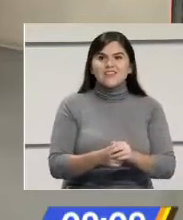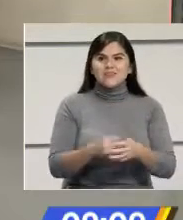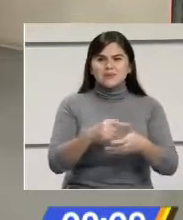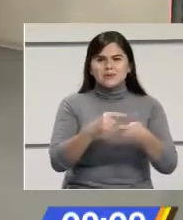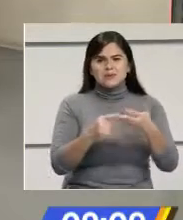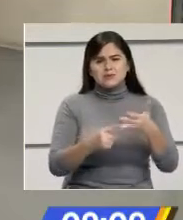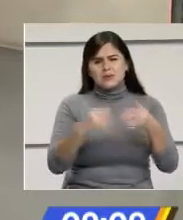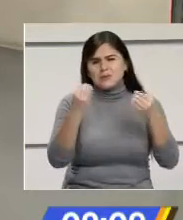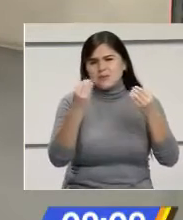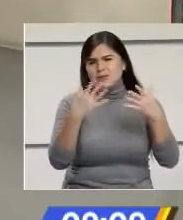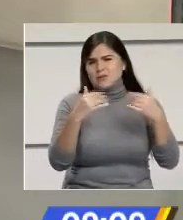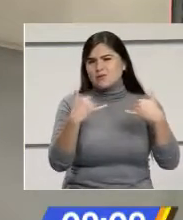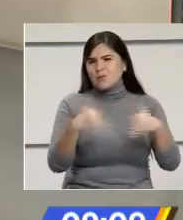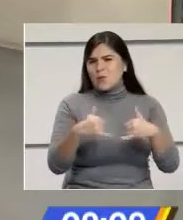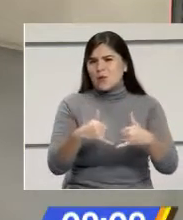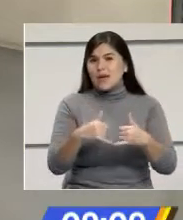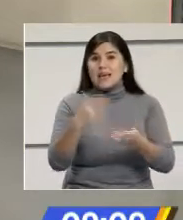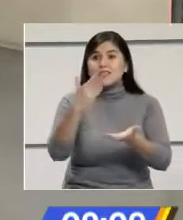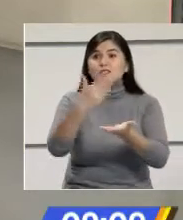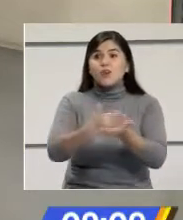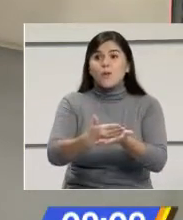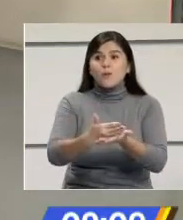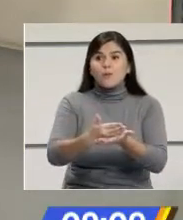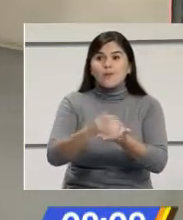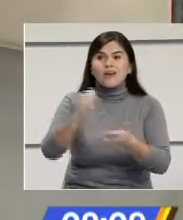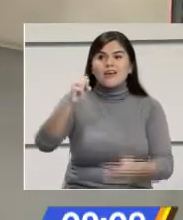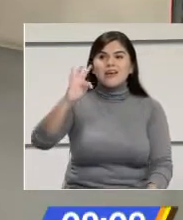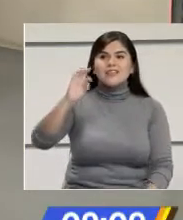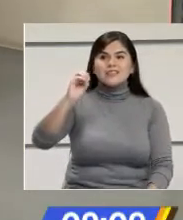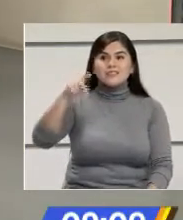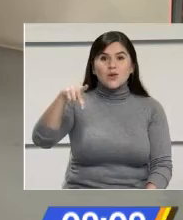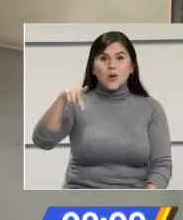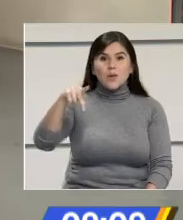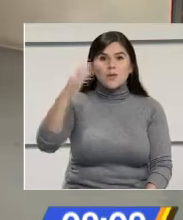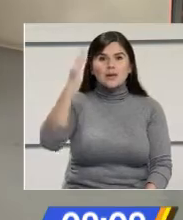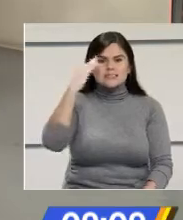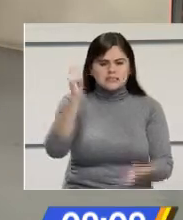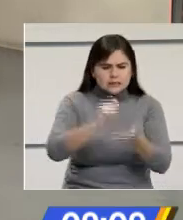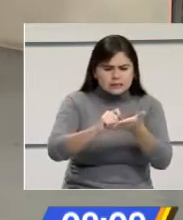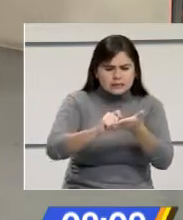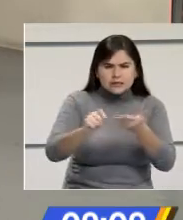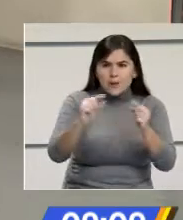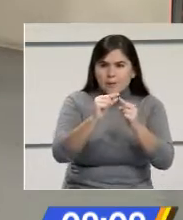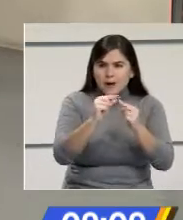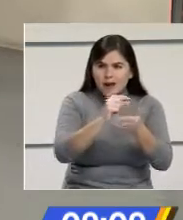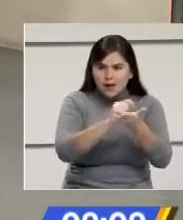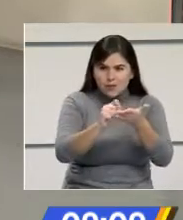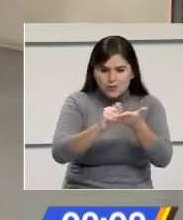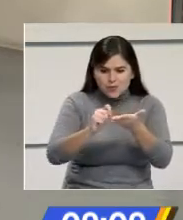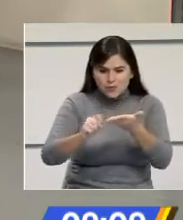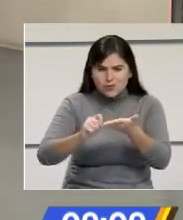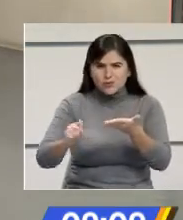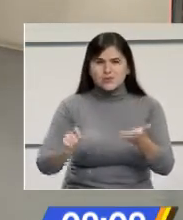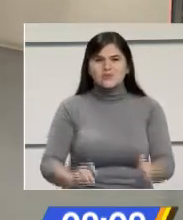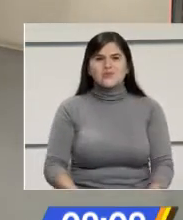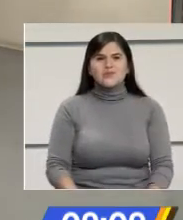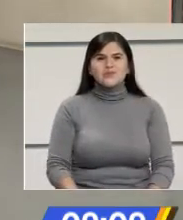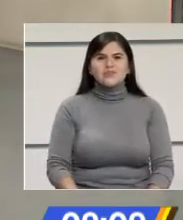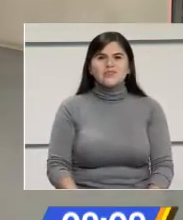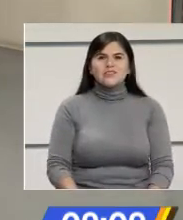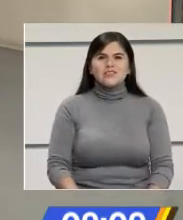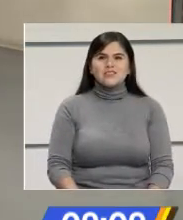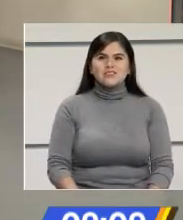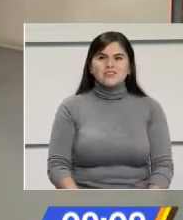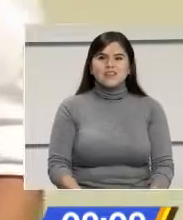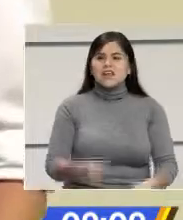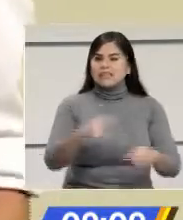Quedó, y es stop, pero el stop escrito, ¿se acuerda? Stop, a ver quién sabe más palabras. Esos son bastantes juegos tradicionales. Buenísimo. Hoy en la caja